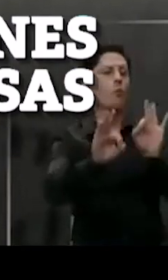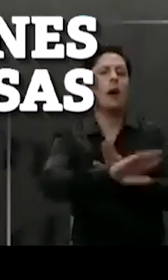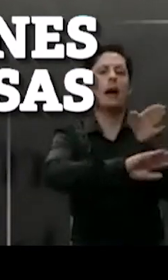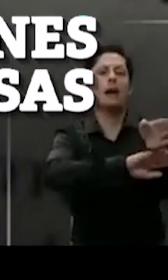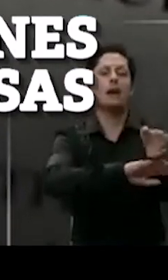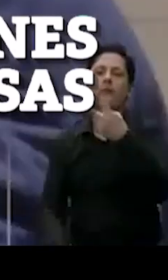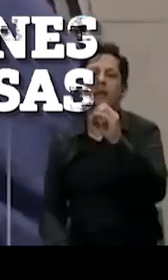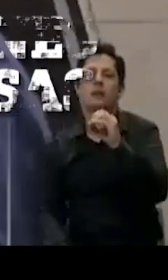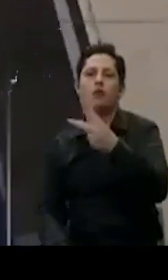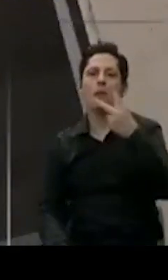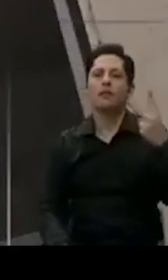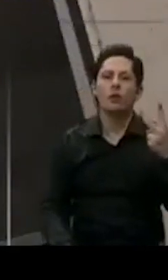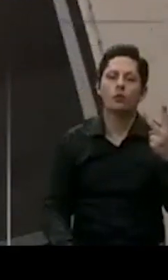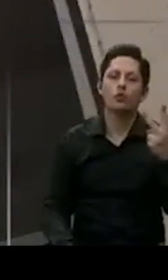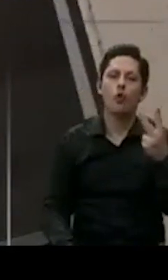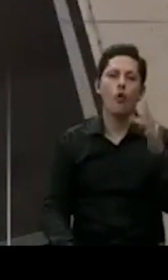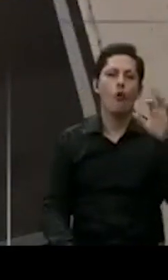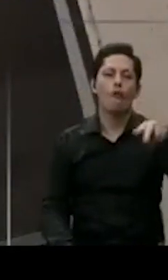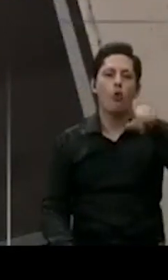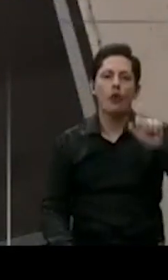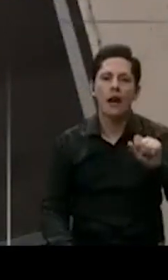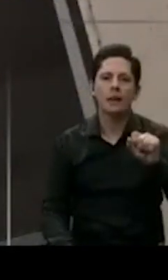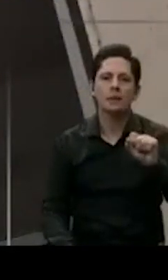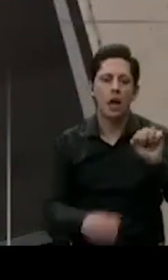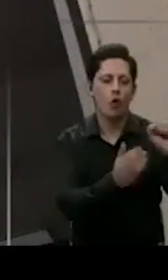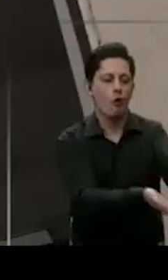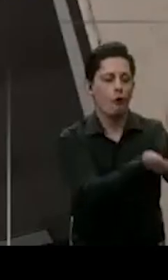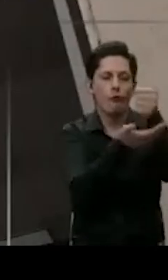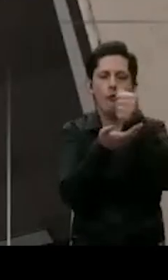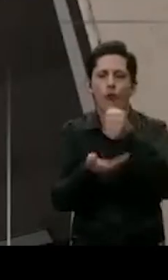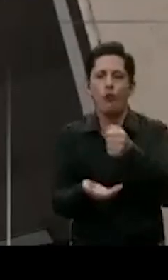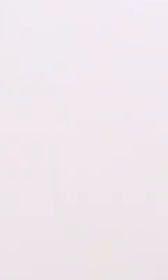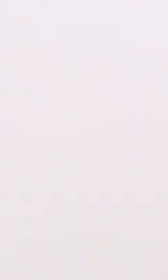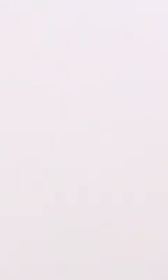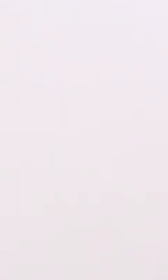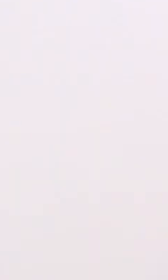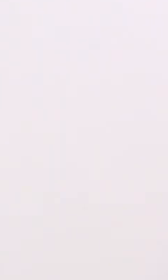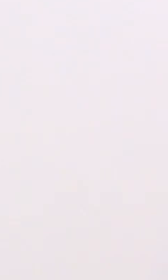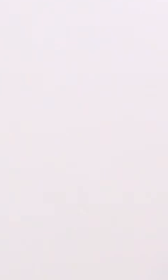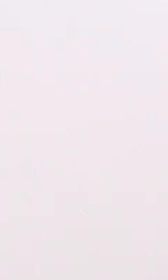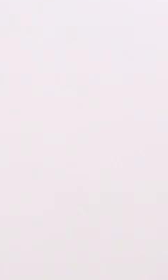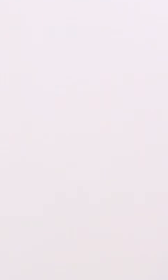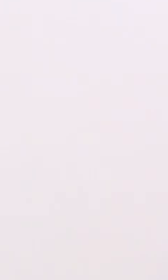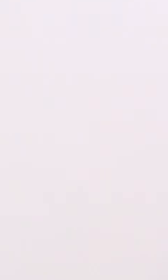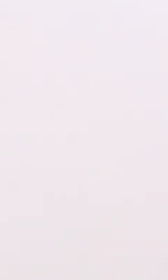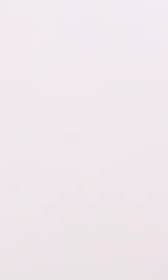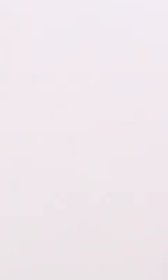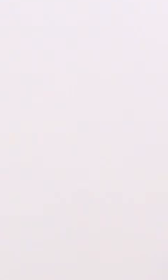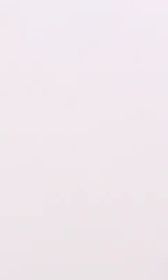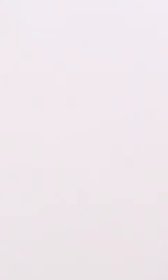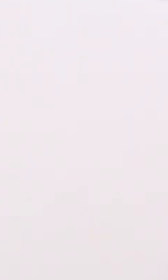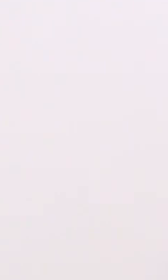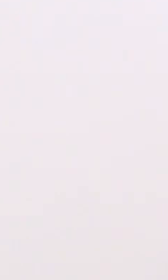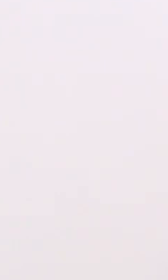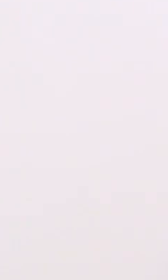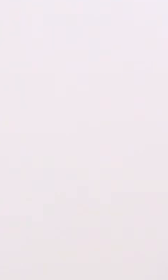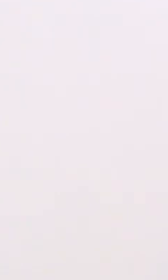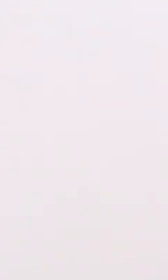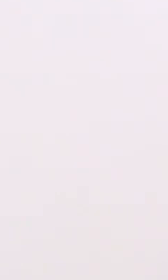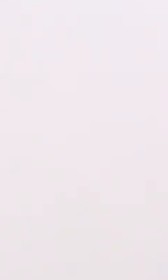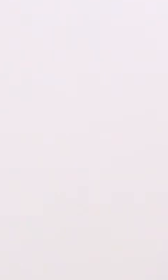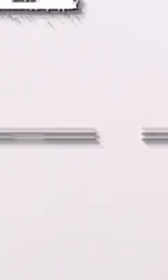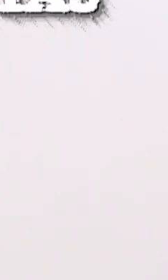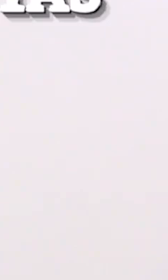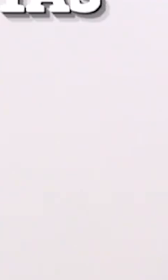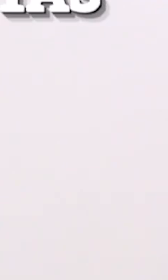Superintendencia de Seguridad Social, de 2020 a 2021, las licencias tramitadas aumentaron casi un 40%, de las cuales un 30%